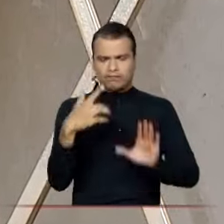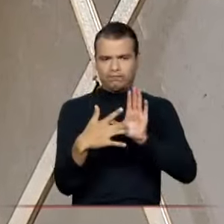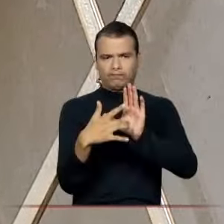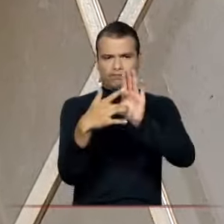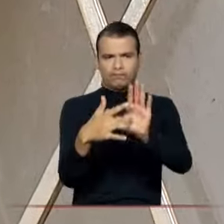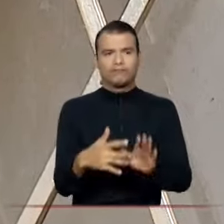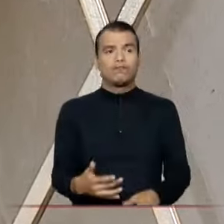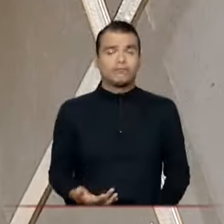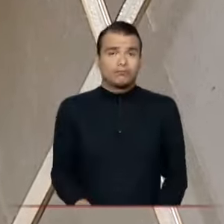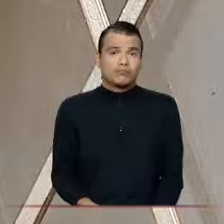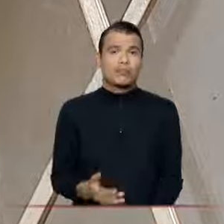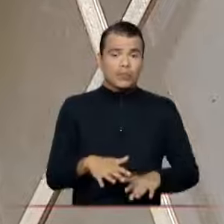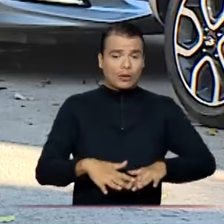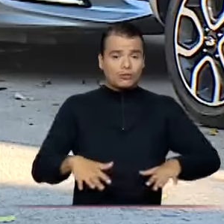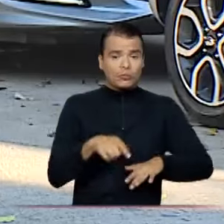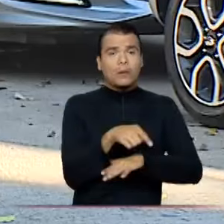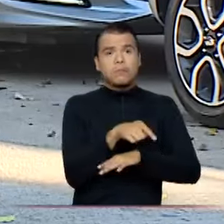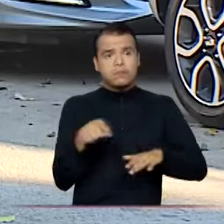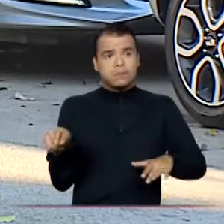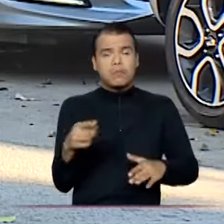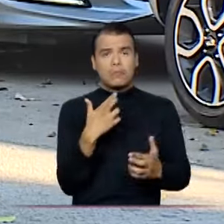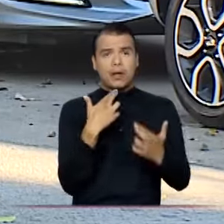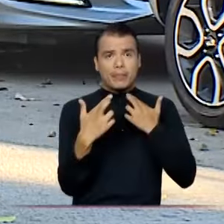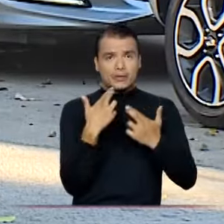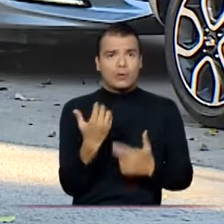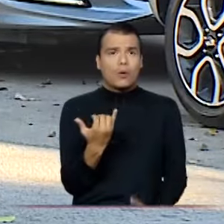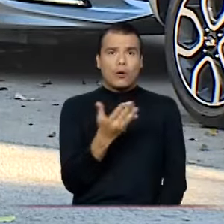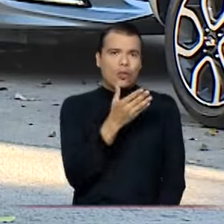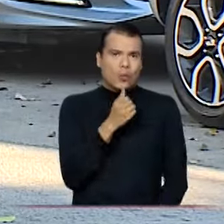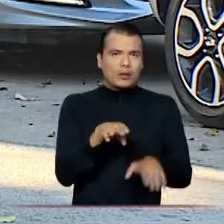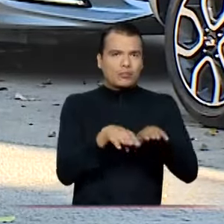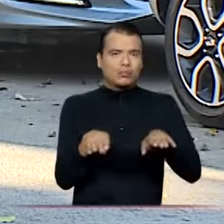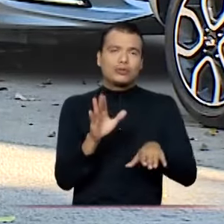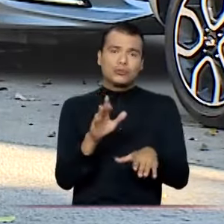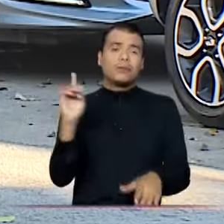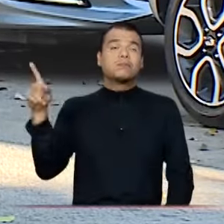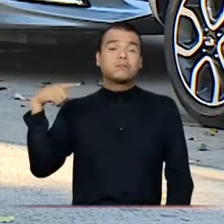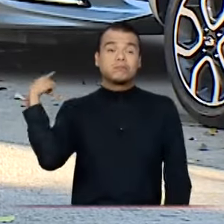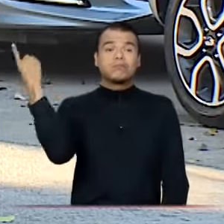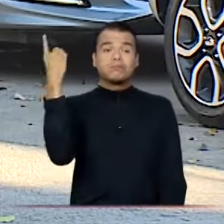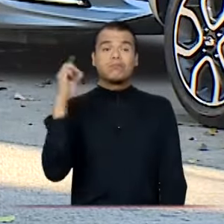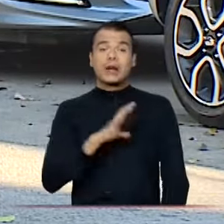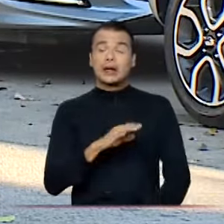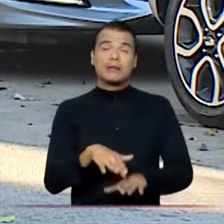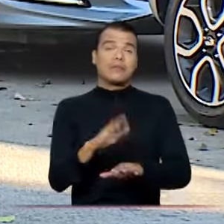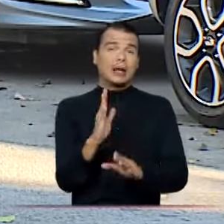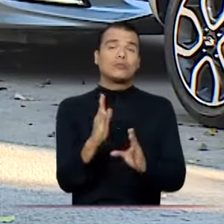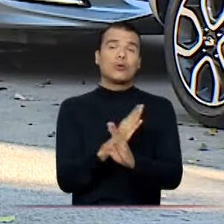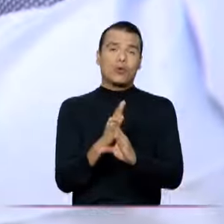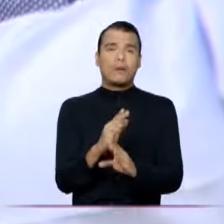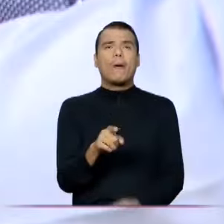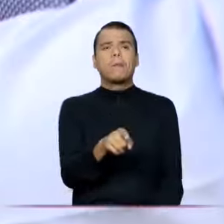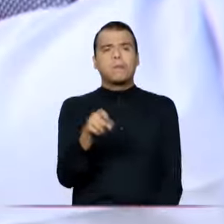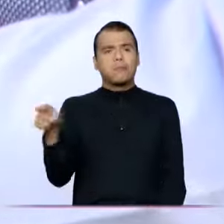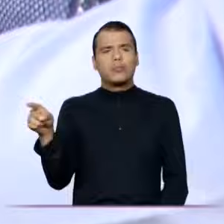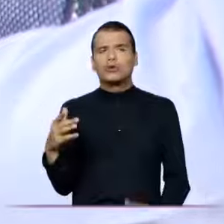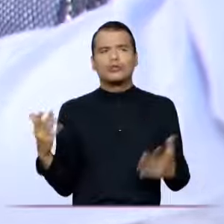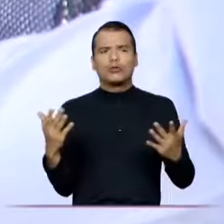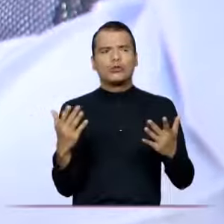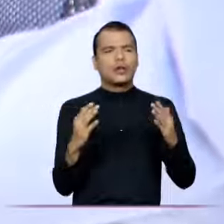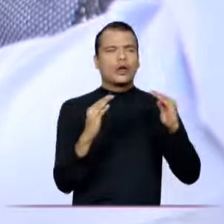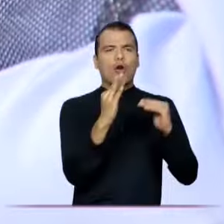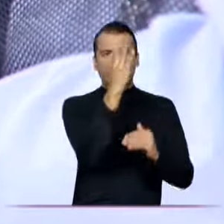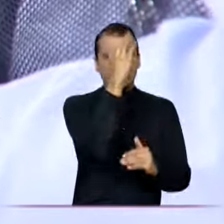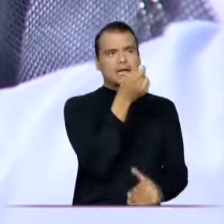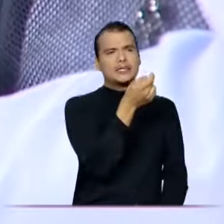El parqueo en espacios no autorizados se ha constituido como uno de los problemas de movilidad más frecuentes en Cali. Zonas aledañas a clínicas